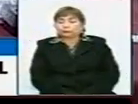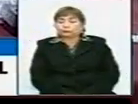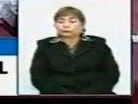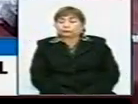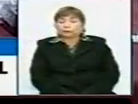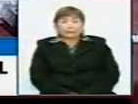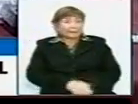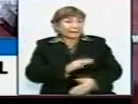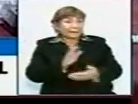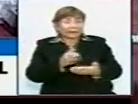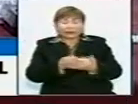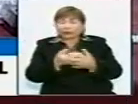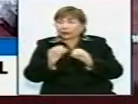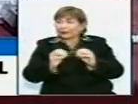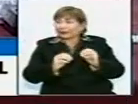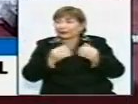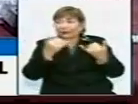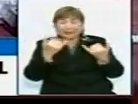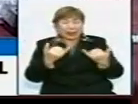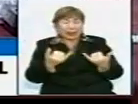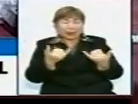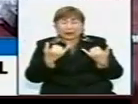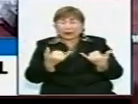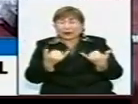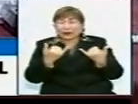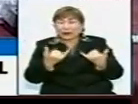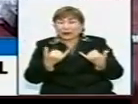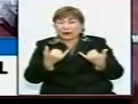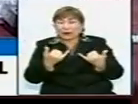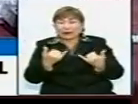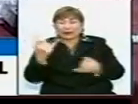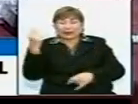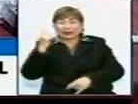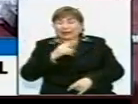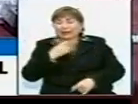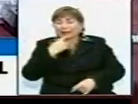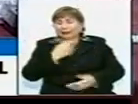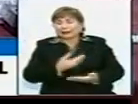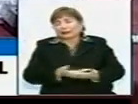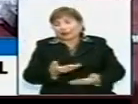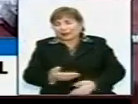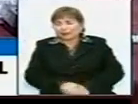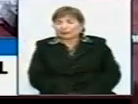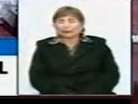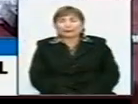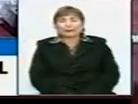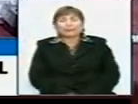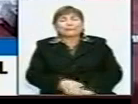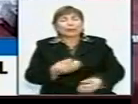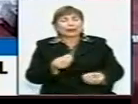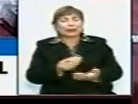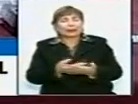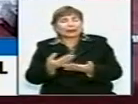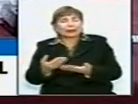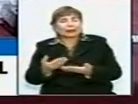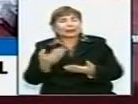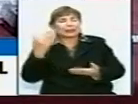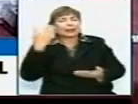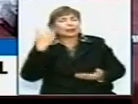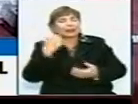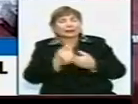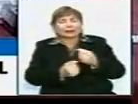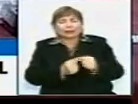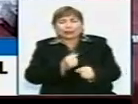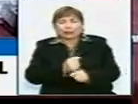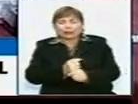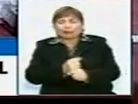todas esas acciones ahora hoy hoy día estamos atados porque ante la eventualidad que el año pasado en fin